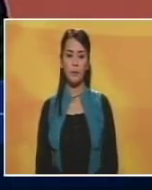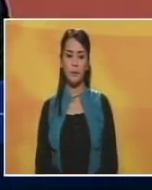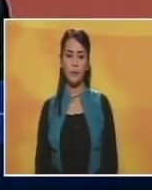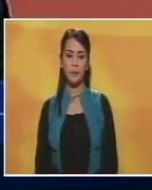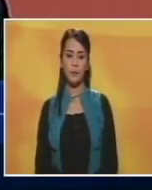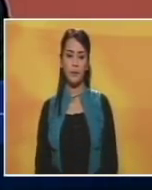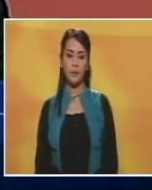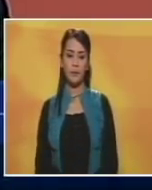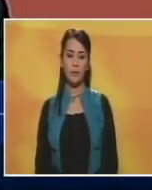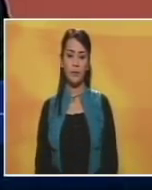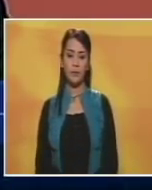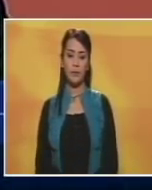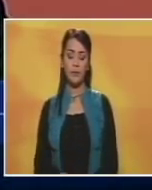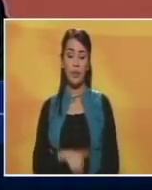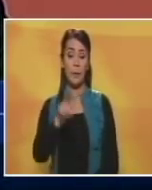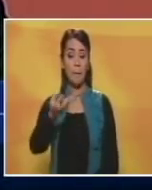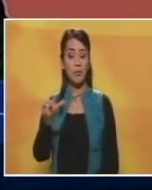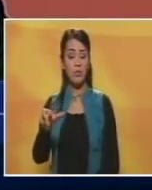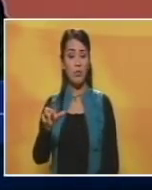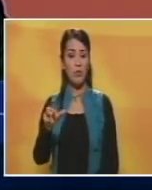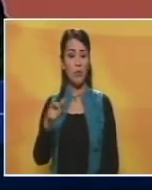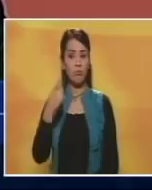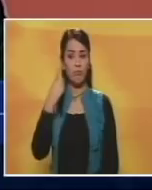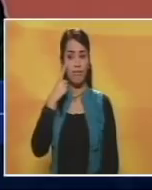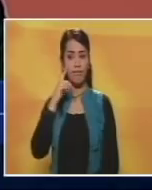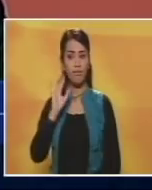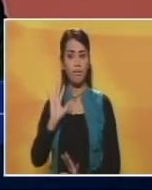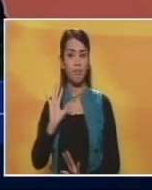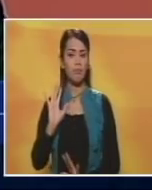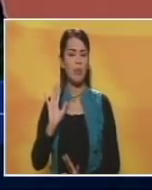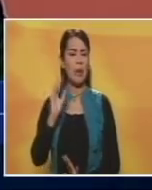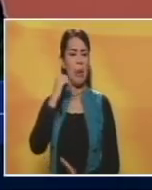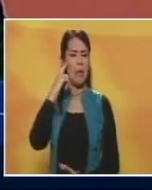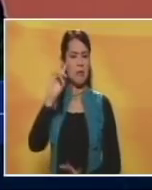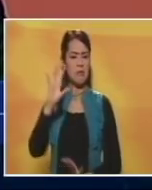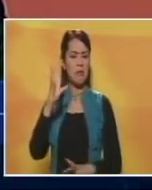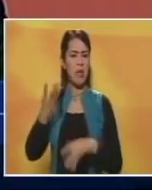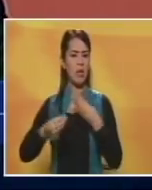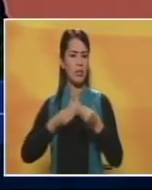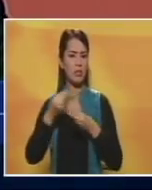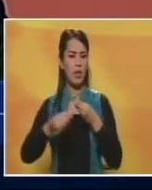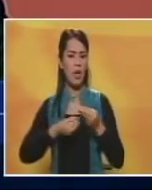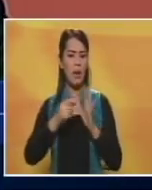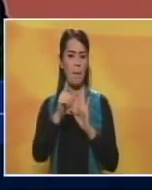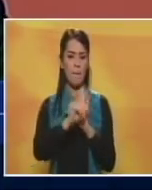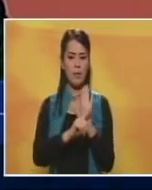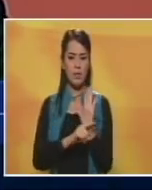Quienes pretendían que nosotros íbamos a hacer medidas